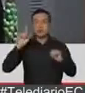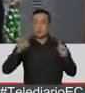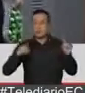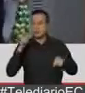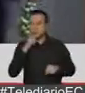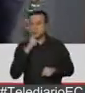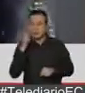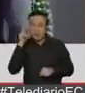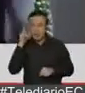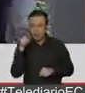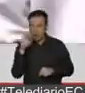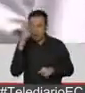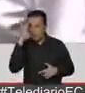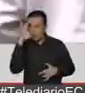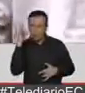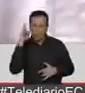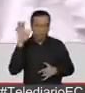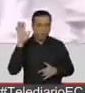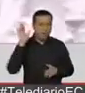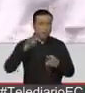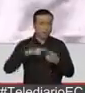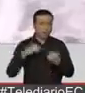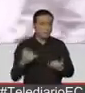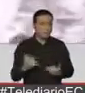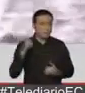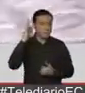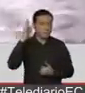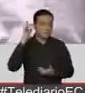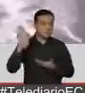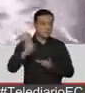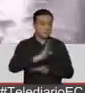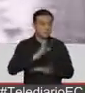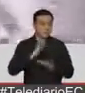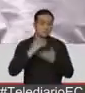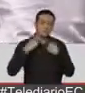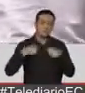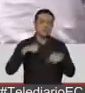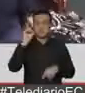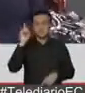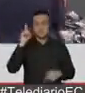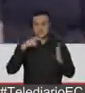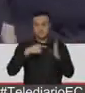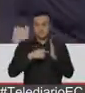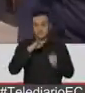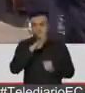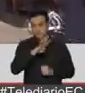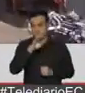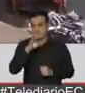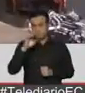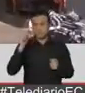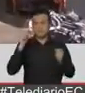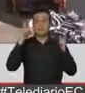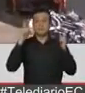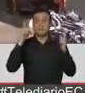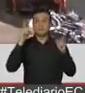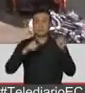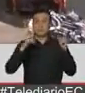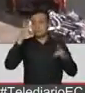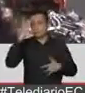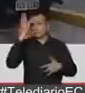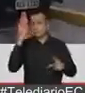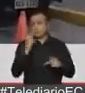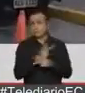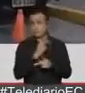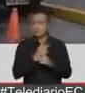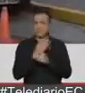sospechosos de kobe 19 hasta el momento los líderes barriales emitieron 1400 alertas sobre posibles casos de esta enfermedad